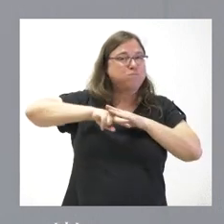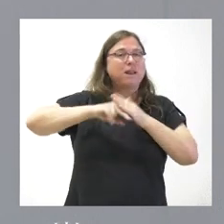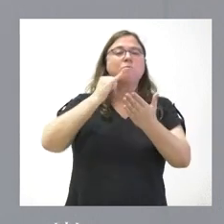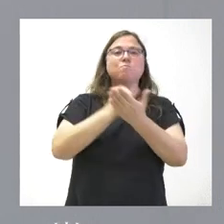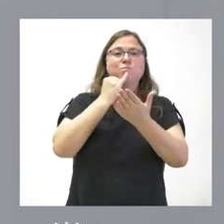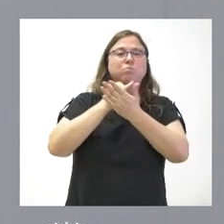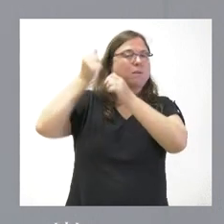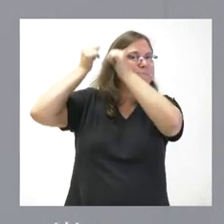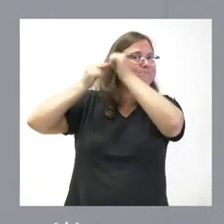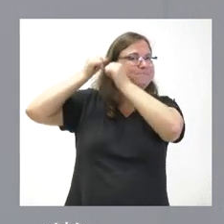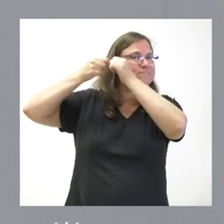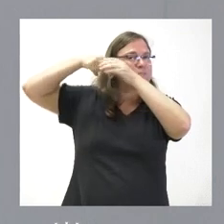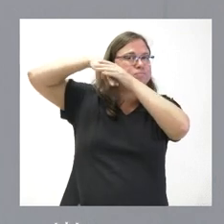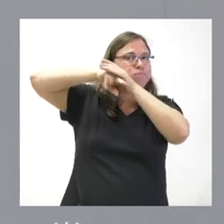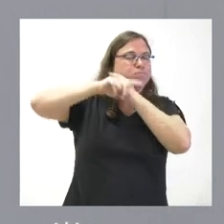neuronavegador